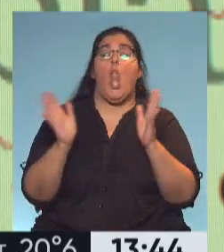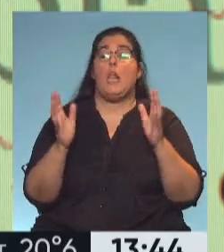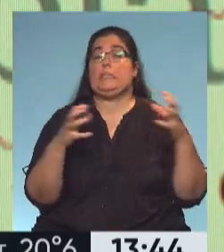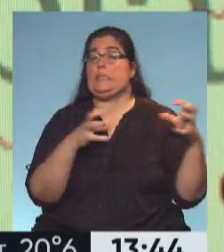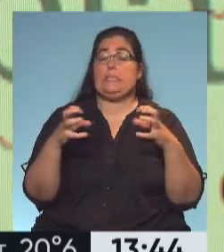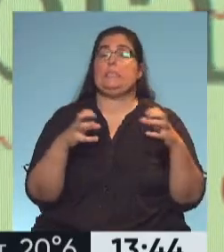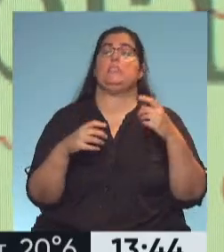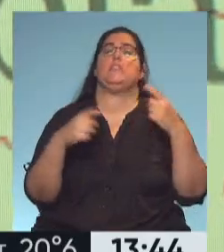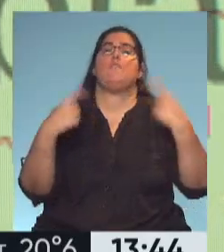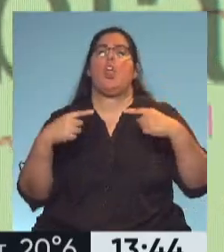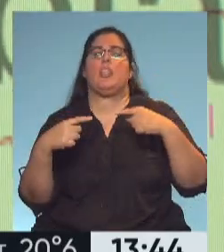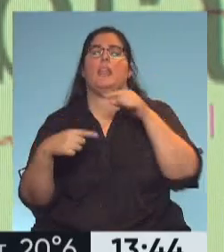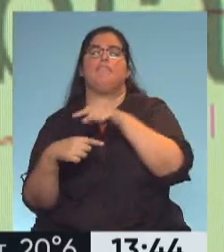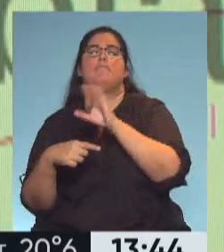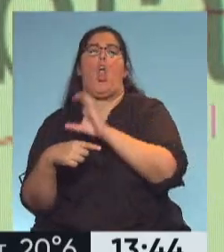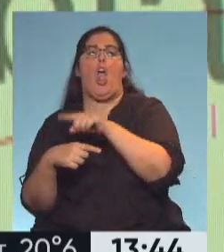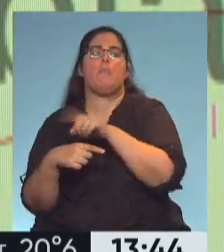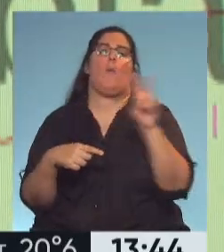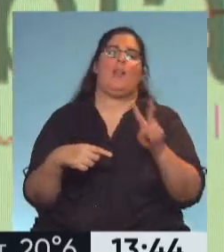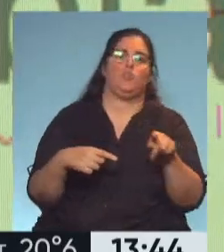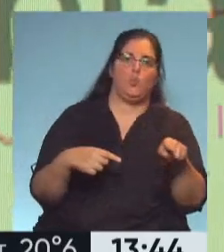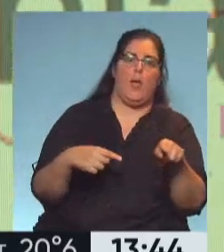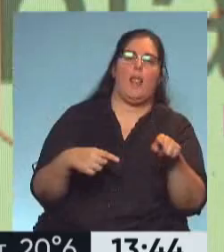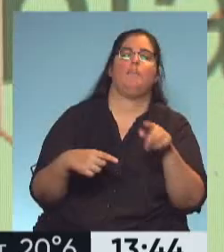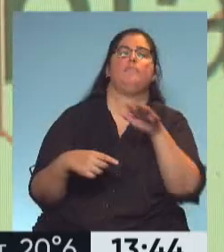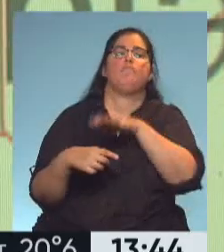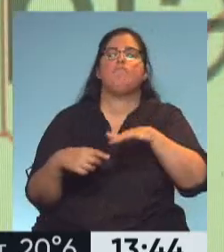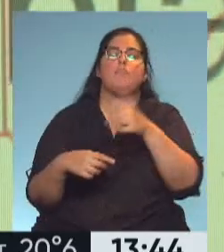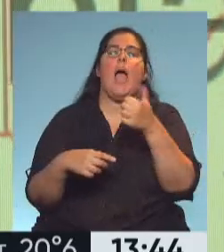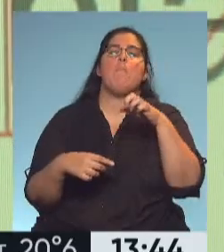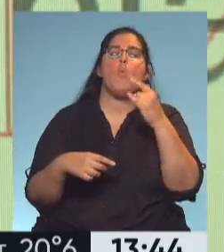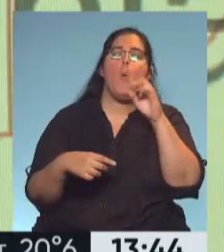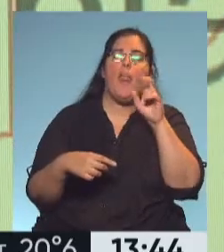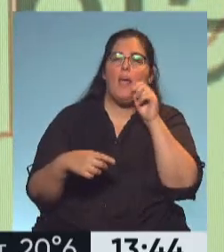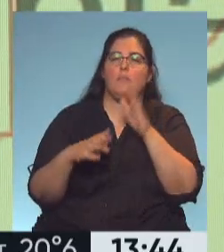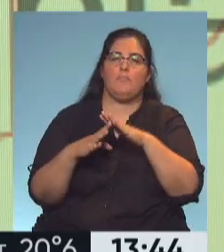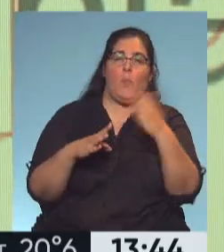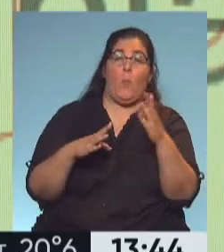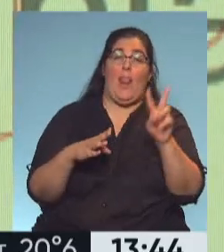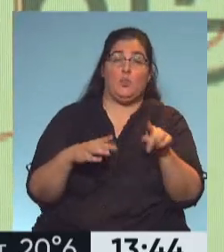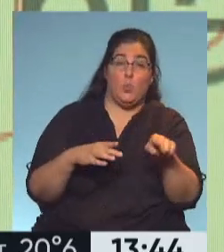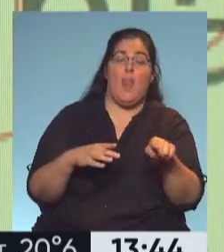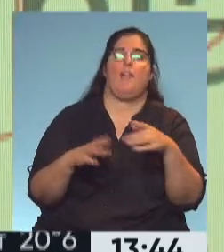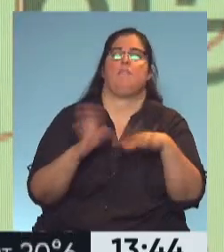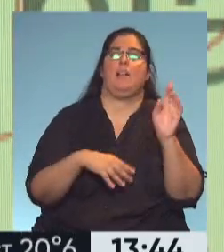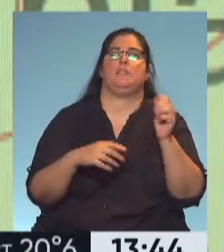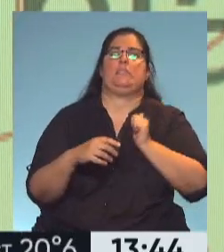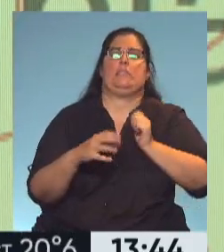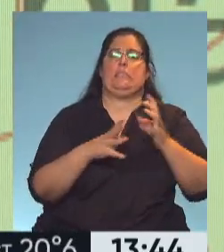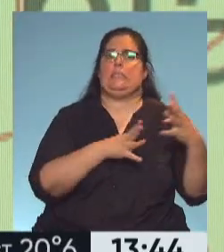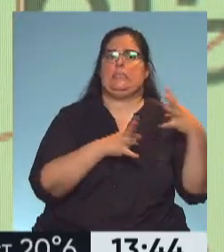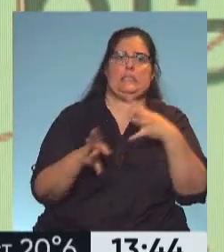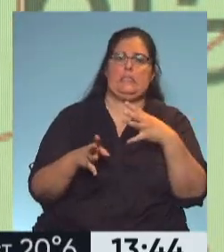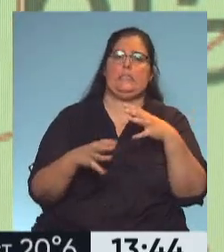entre Colombia y Venezuela. En la zona del estado de Apure, del lado venezolano, el ejército se enfrentó